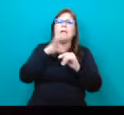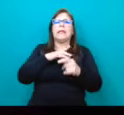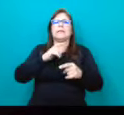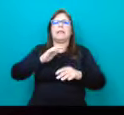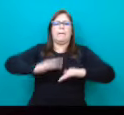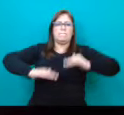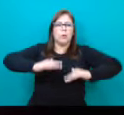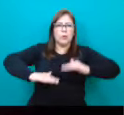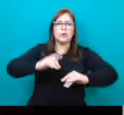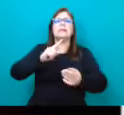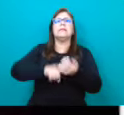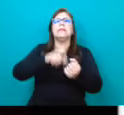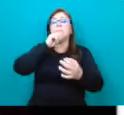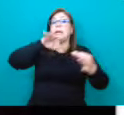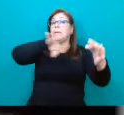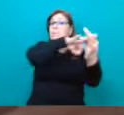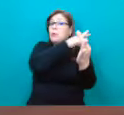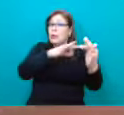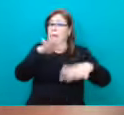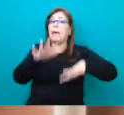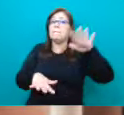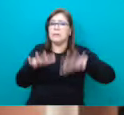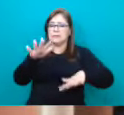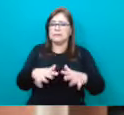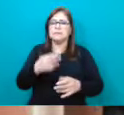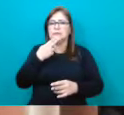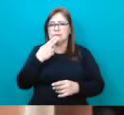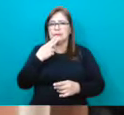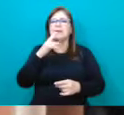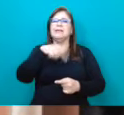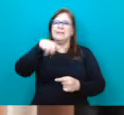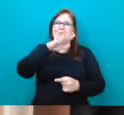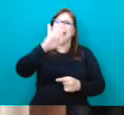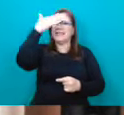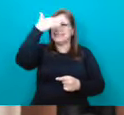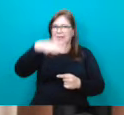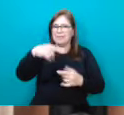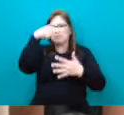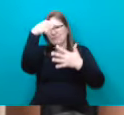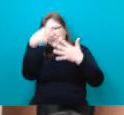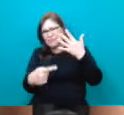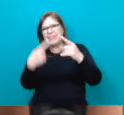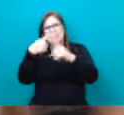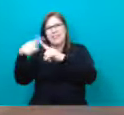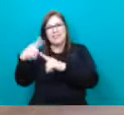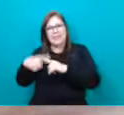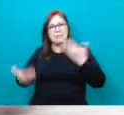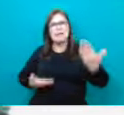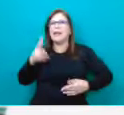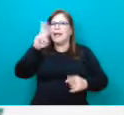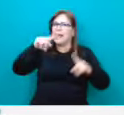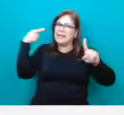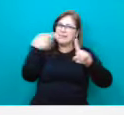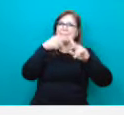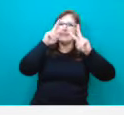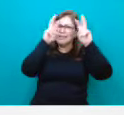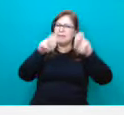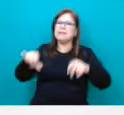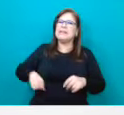flauta, el tambor y en ocasiones el violín. Y bueno, pues ya conocimos muchísimo de la danza. Creo que es un tema muy